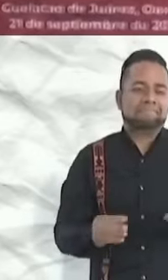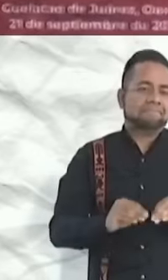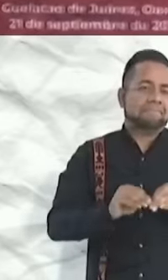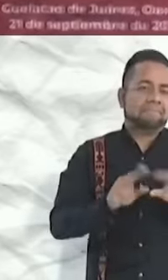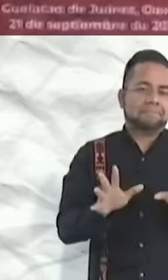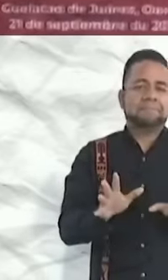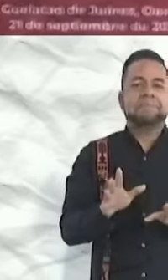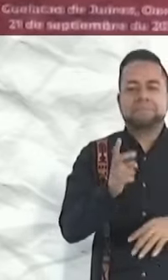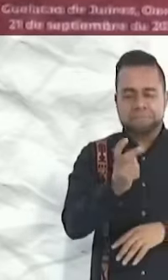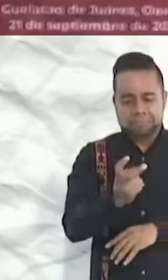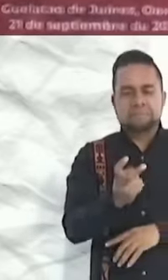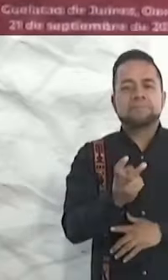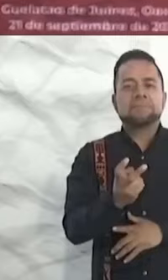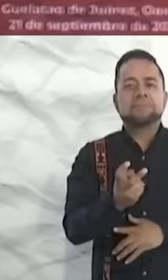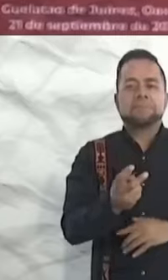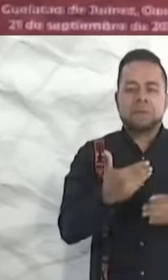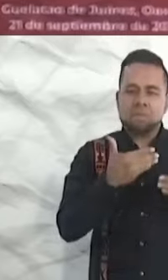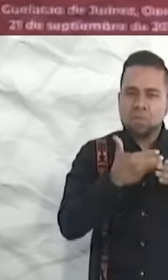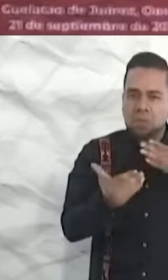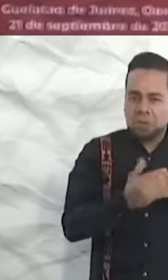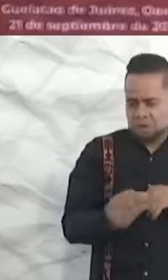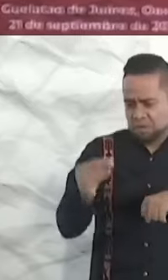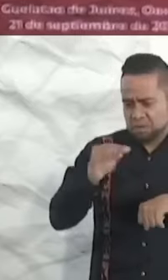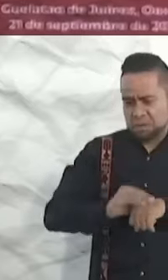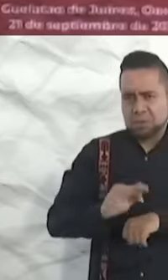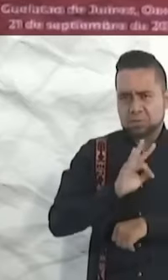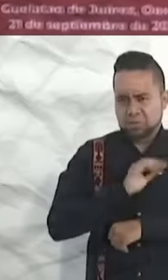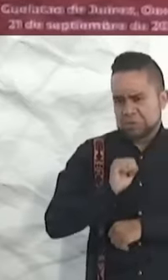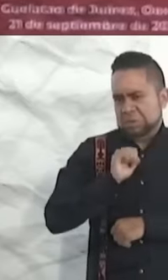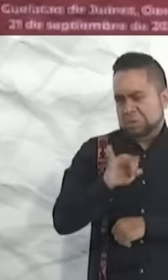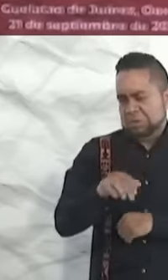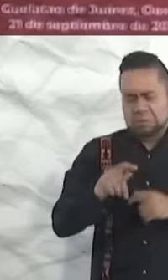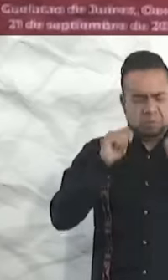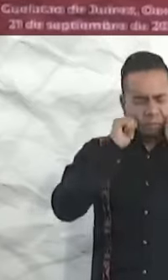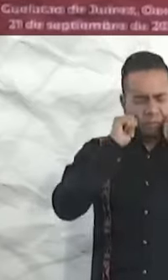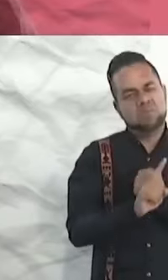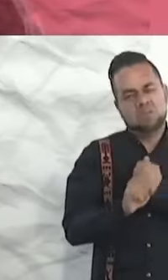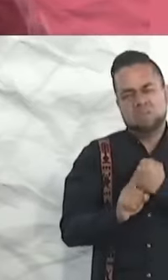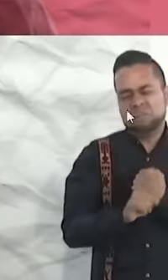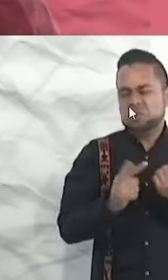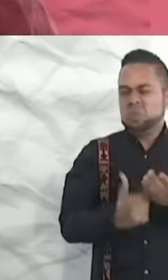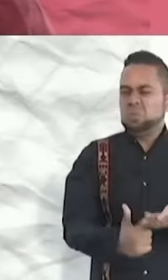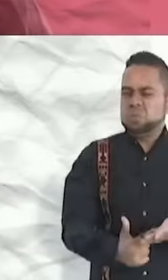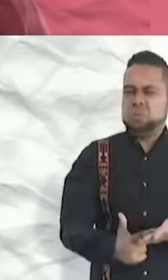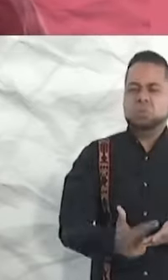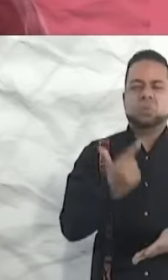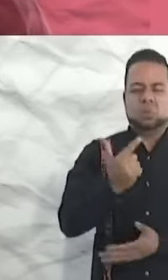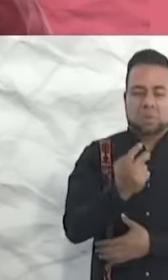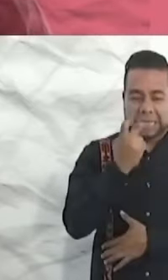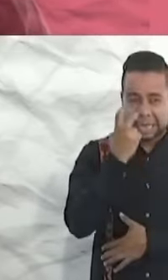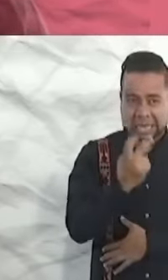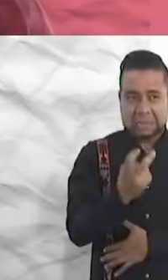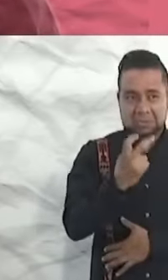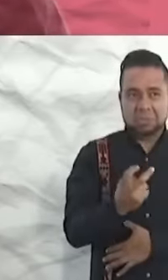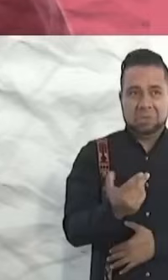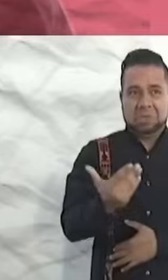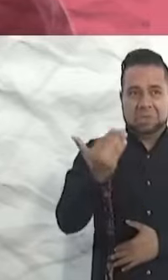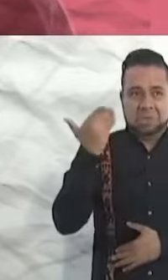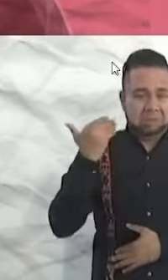Podrían aplicarlo en... Vieron que se nos atrasó un poquito. Y a lo mejor no será lo que